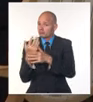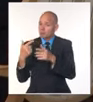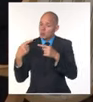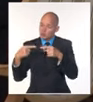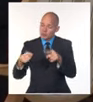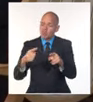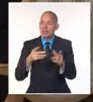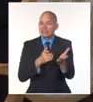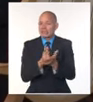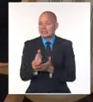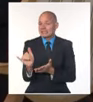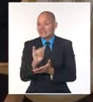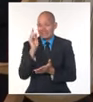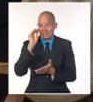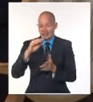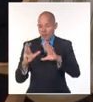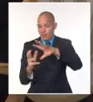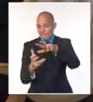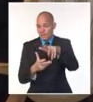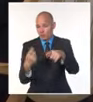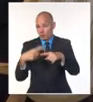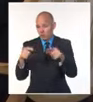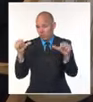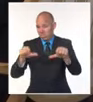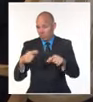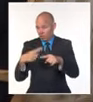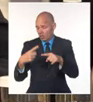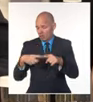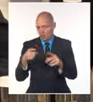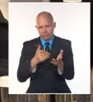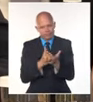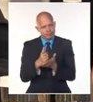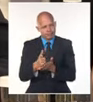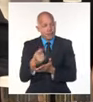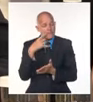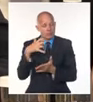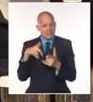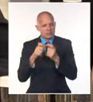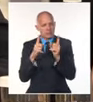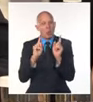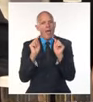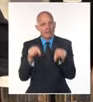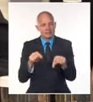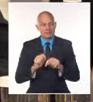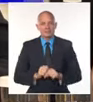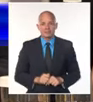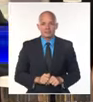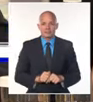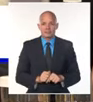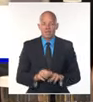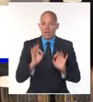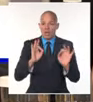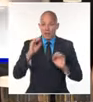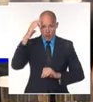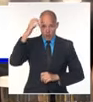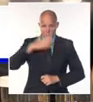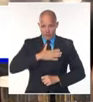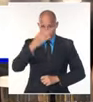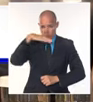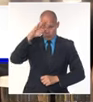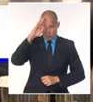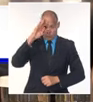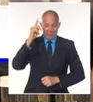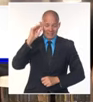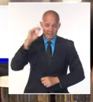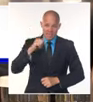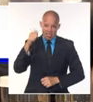circunstancias tan complejas y decisivas que vive el mundo. Cuba aprecia que los 10 años transcurridos con resultados significativos